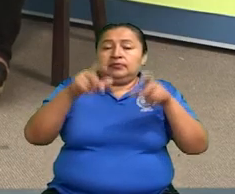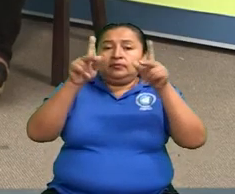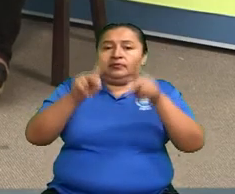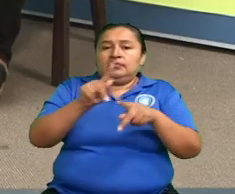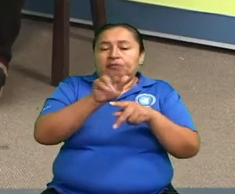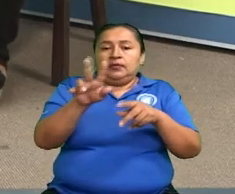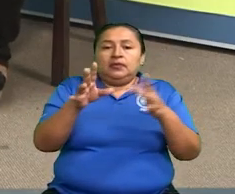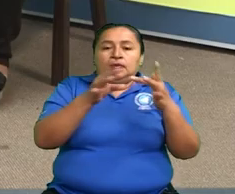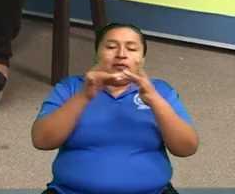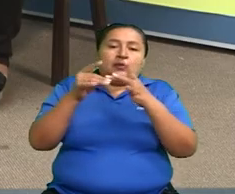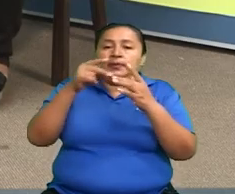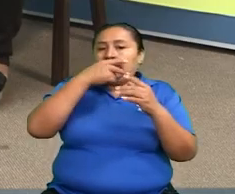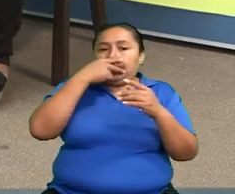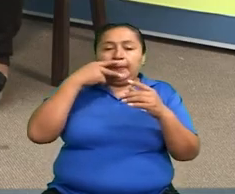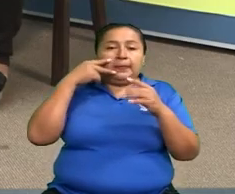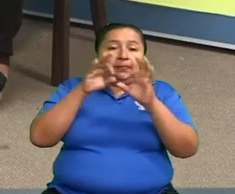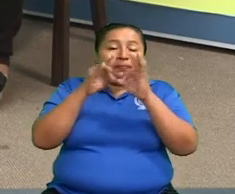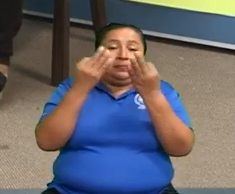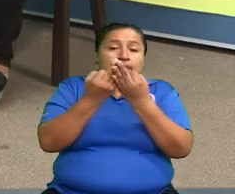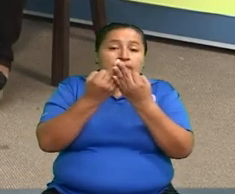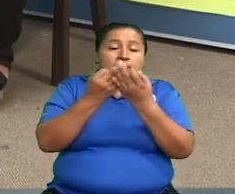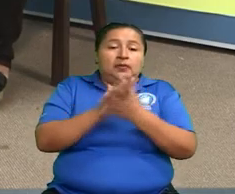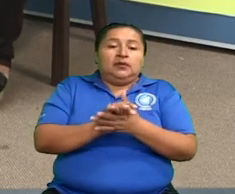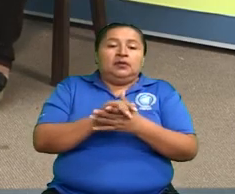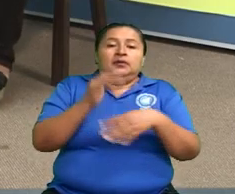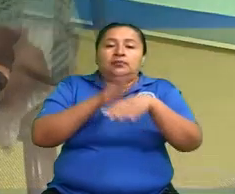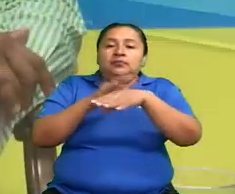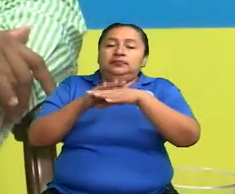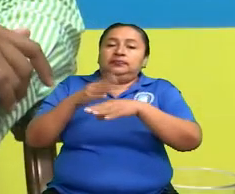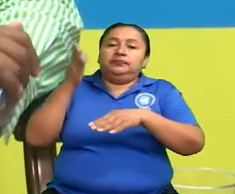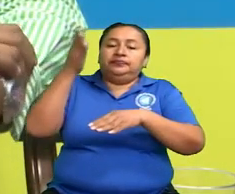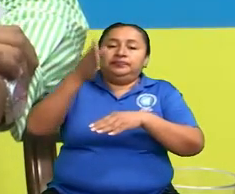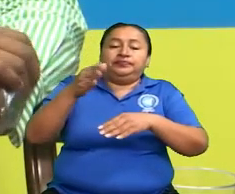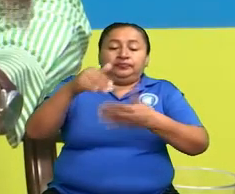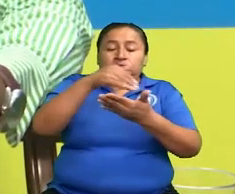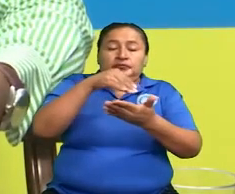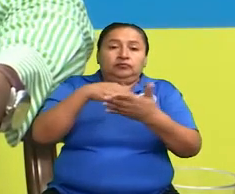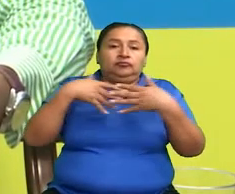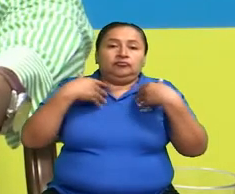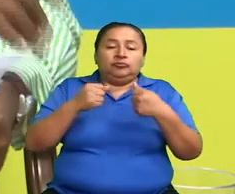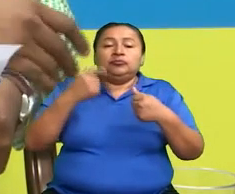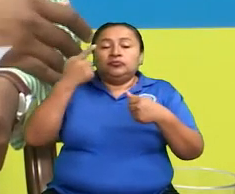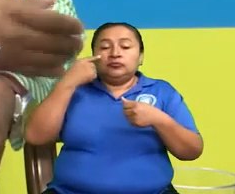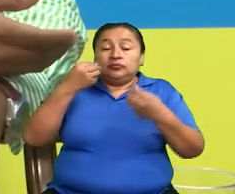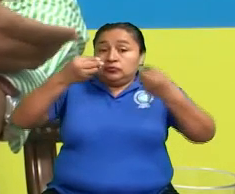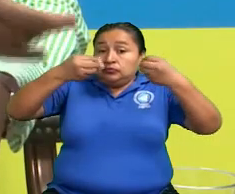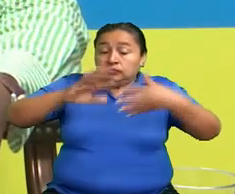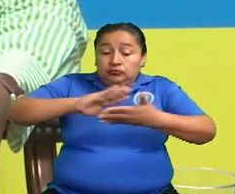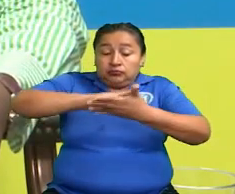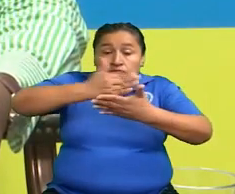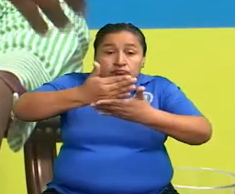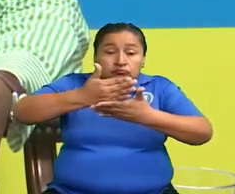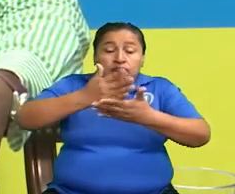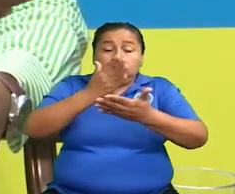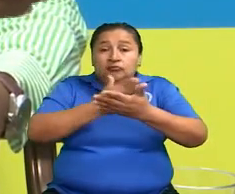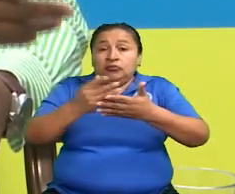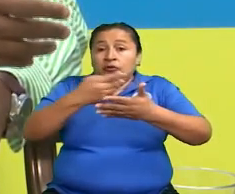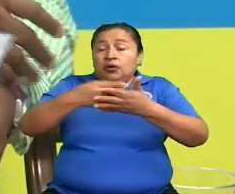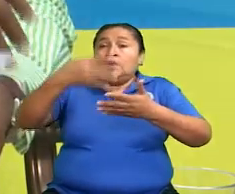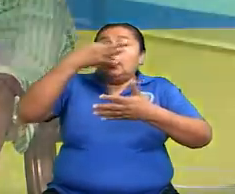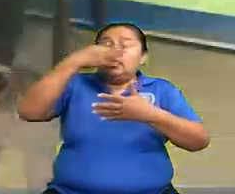televidentes, principalmente a los padres de familia, ¿eh? Invitarlos a que lleguen a las unidades de salud. Si se les perdió la tarjeta, que se